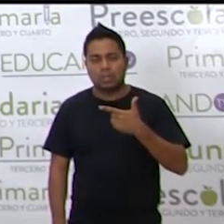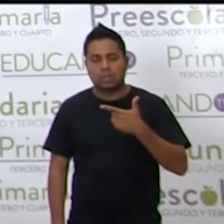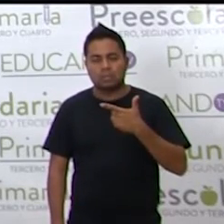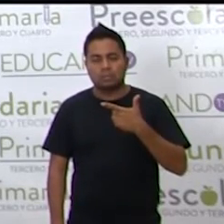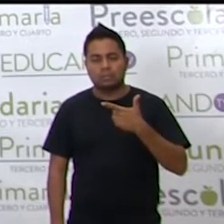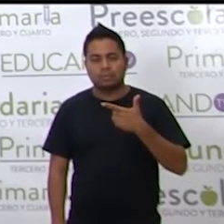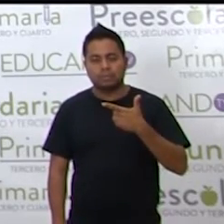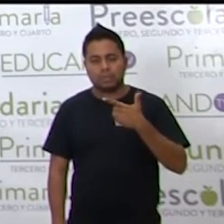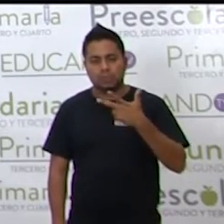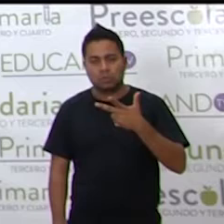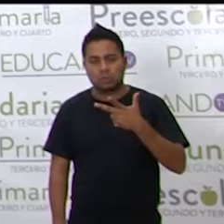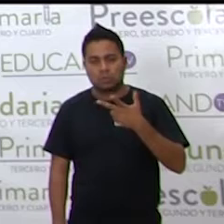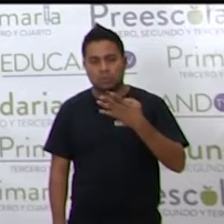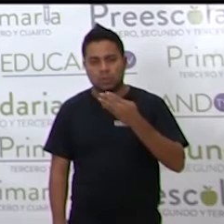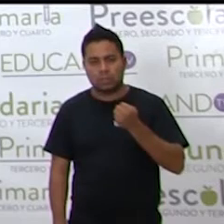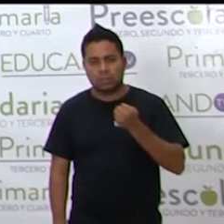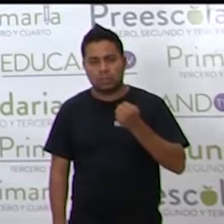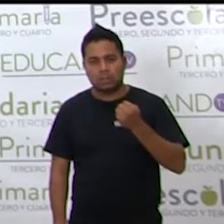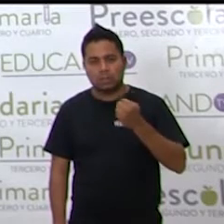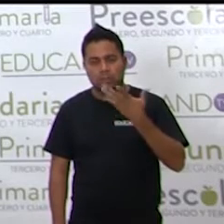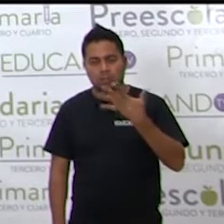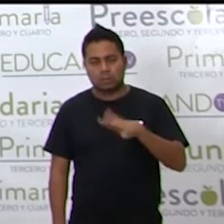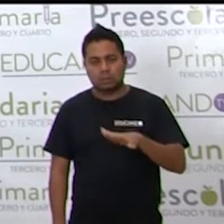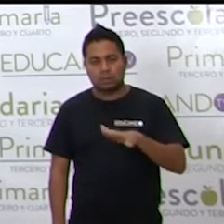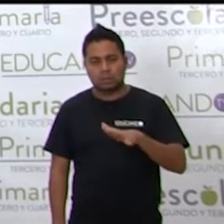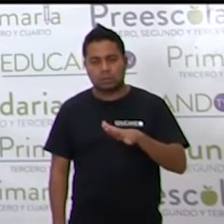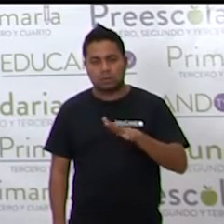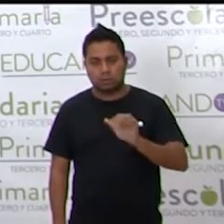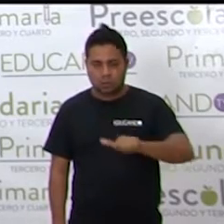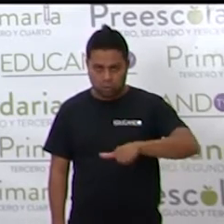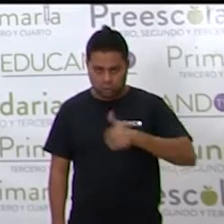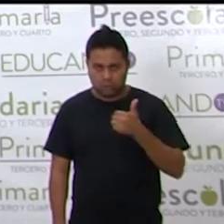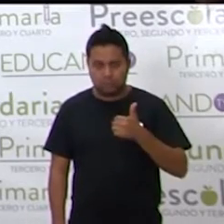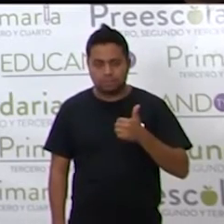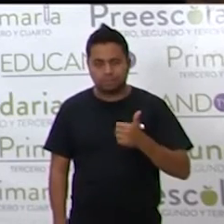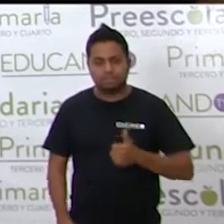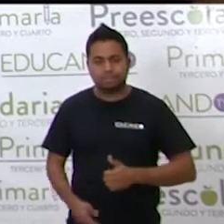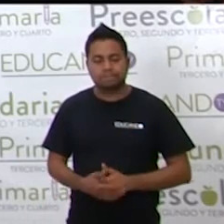7, 8, 9, 10, 11.